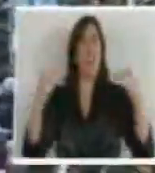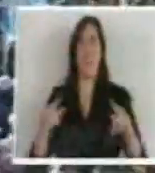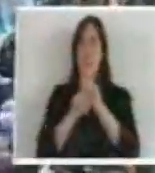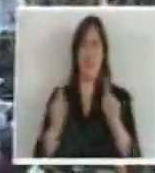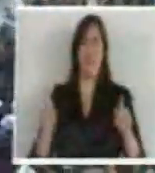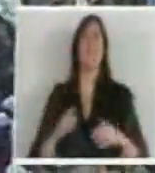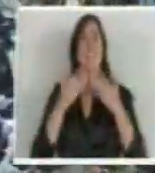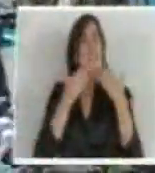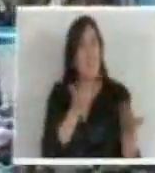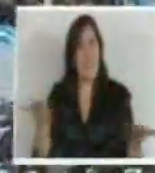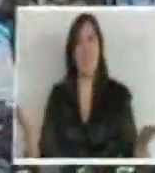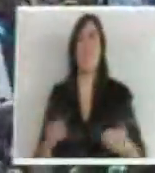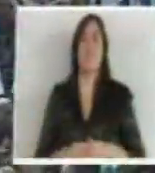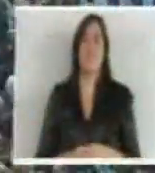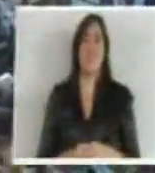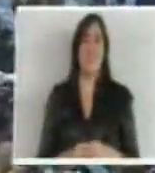Gracias.